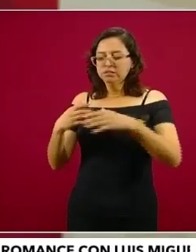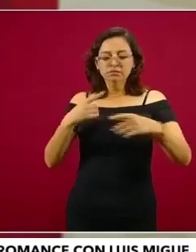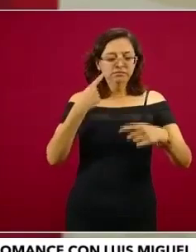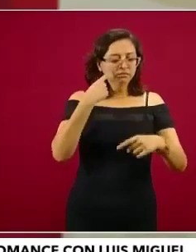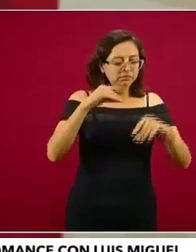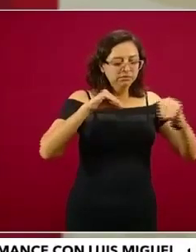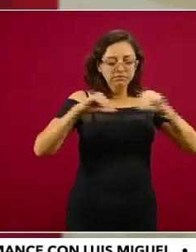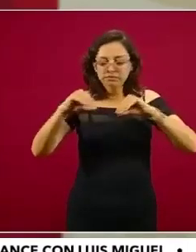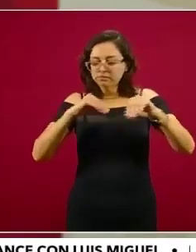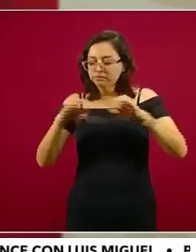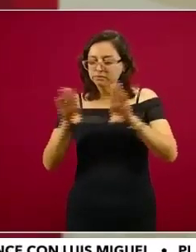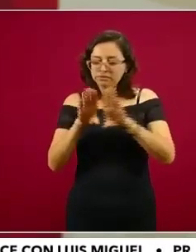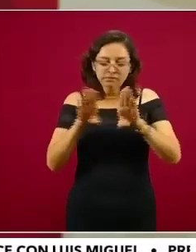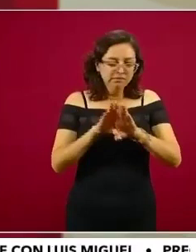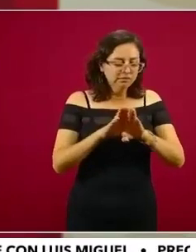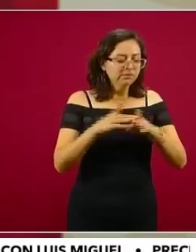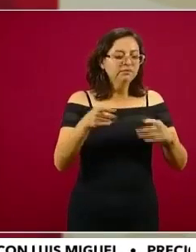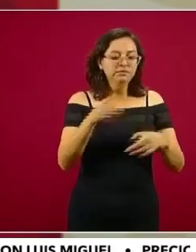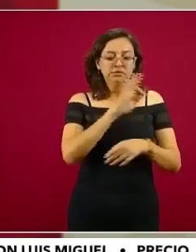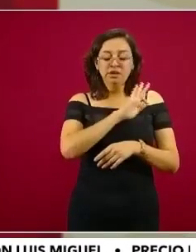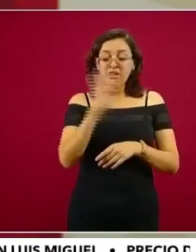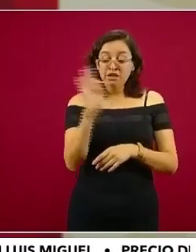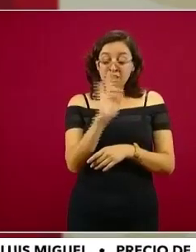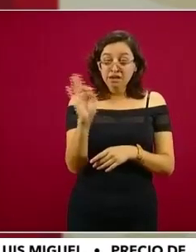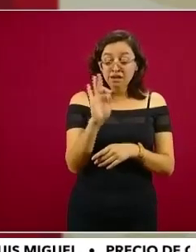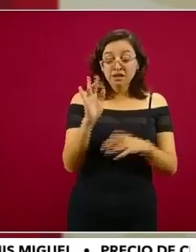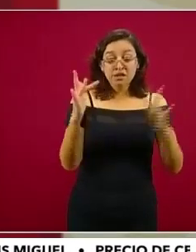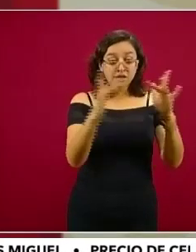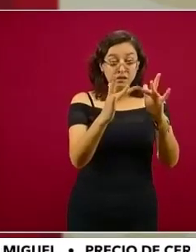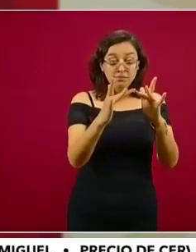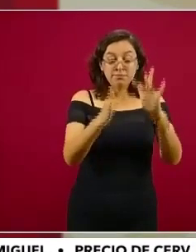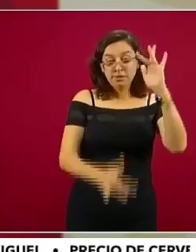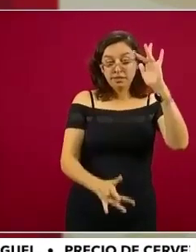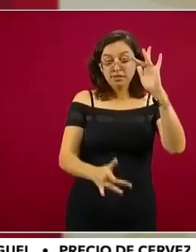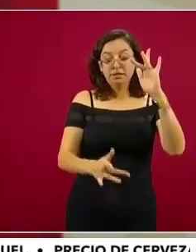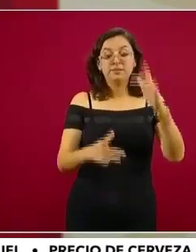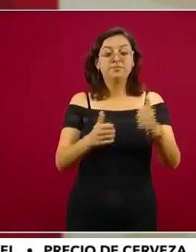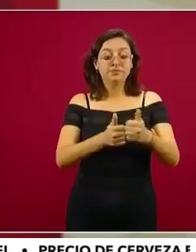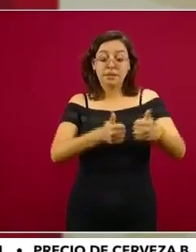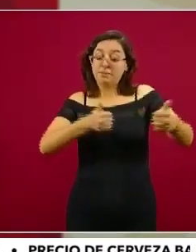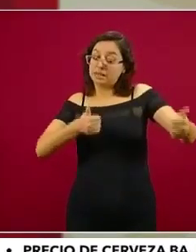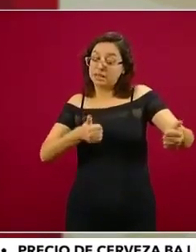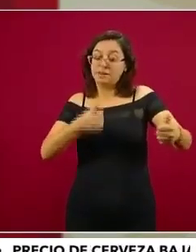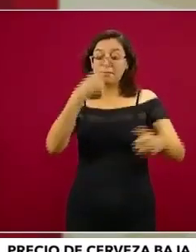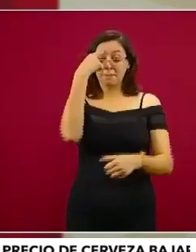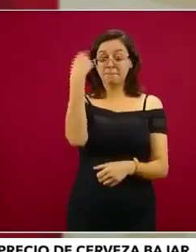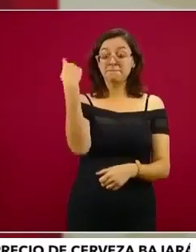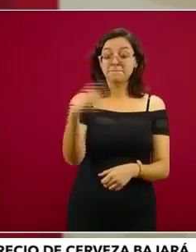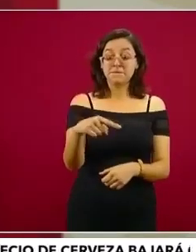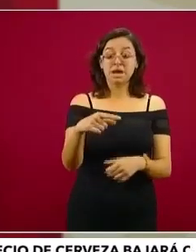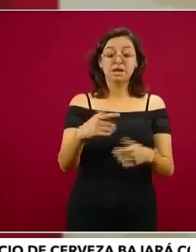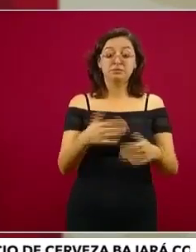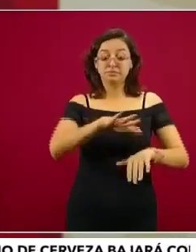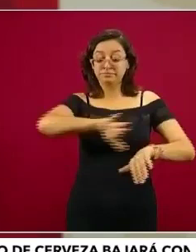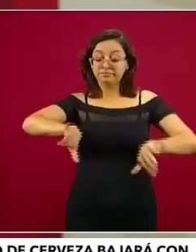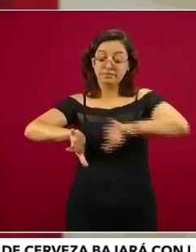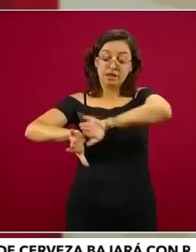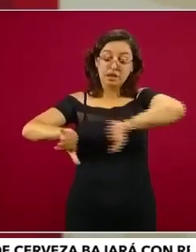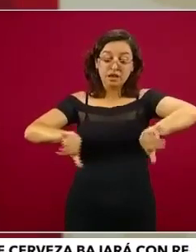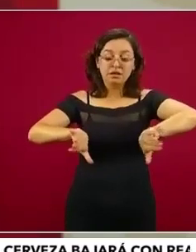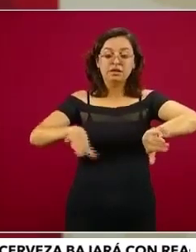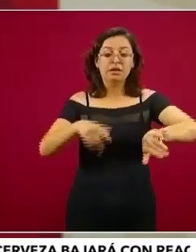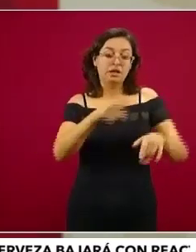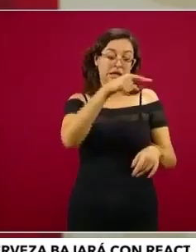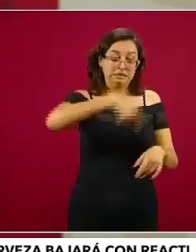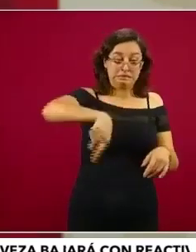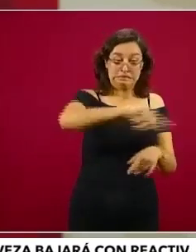de interrupción temporal de esa conectividad para evitar que haya transmisión de una